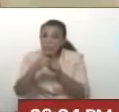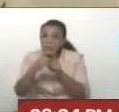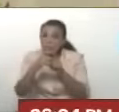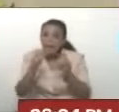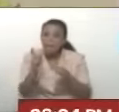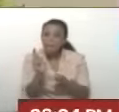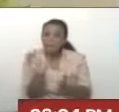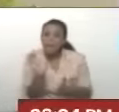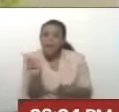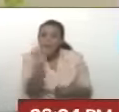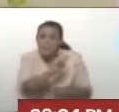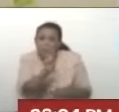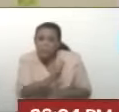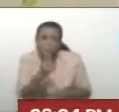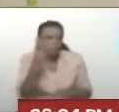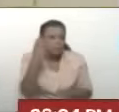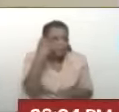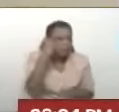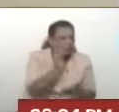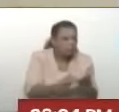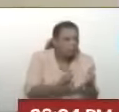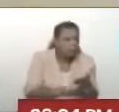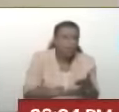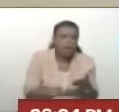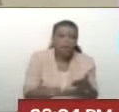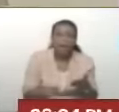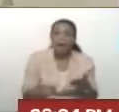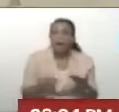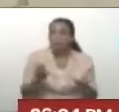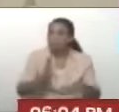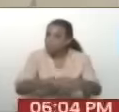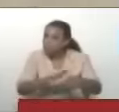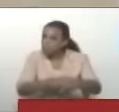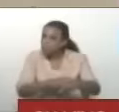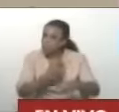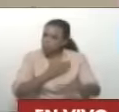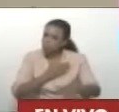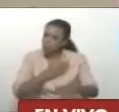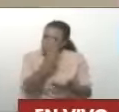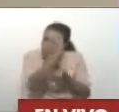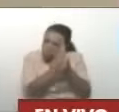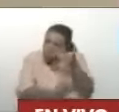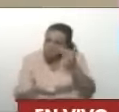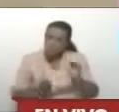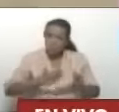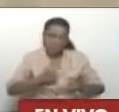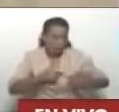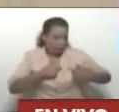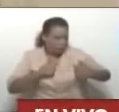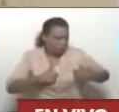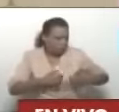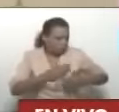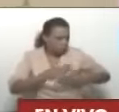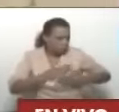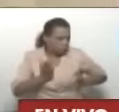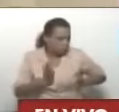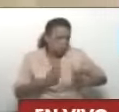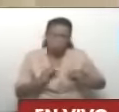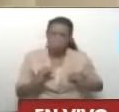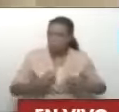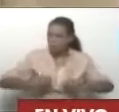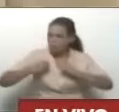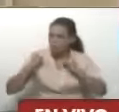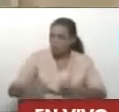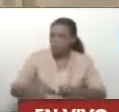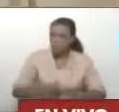cronograma y la fecha de las elecciones, digo, Carlos, modestamente, desde mi corazón y con toda la fuerza